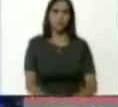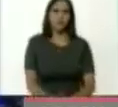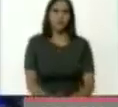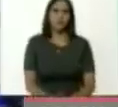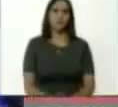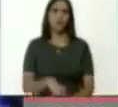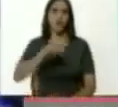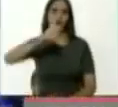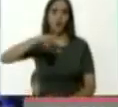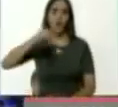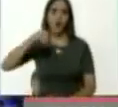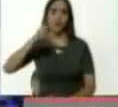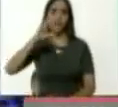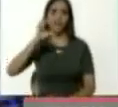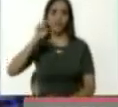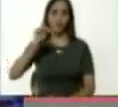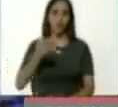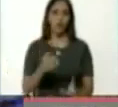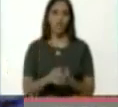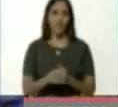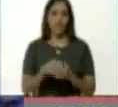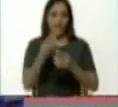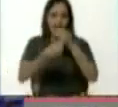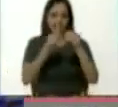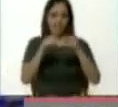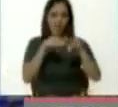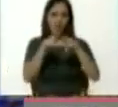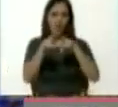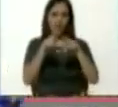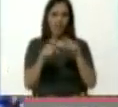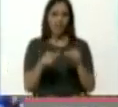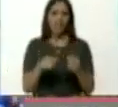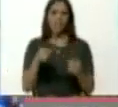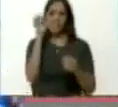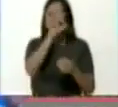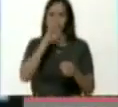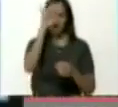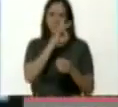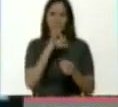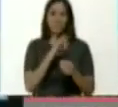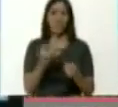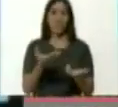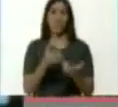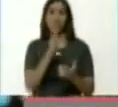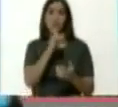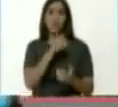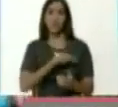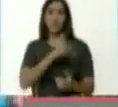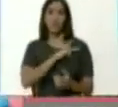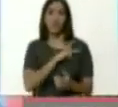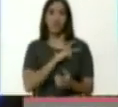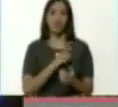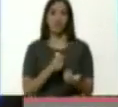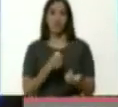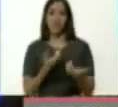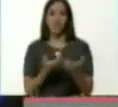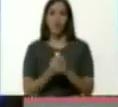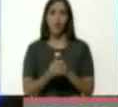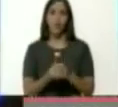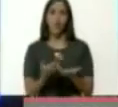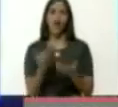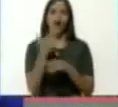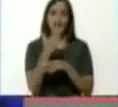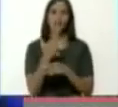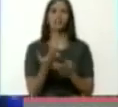JJ Rendón es el cerebro de la propaganda negra y la guerra sucia, rey de la desinformación y el rumor como armas de propaganda para